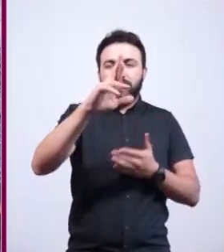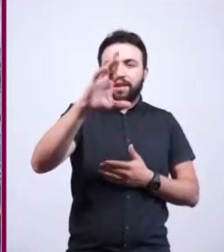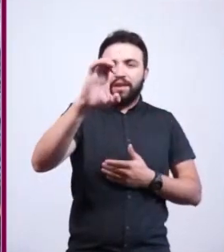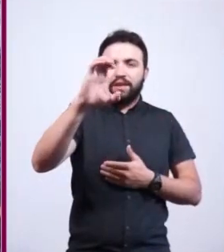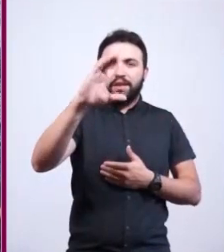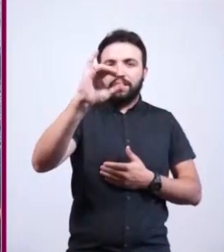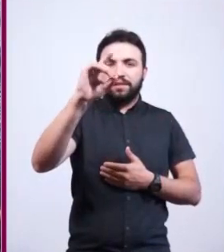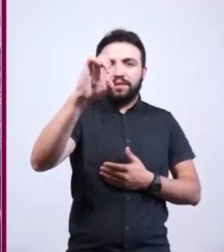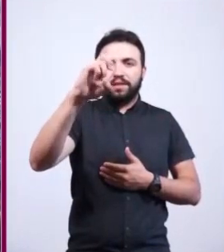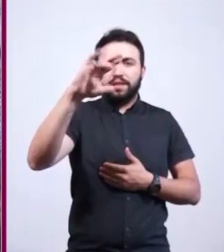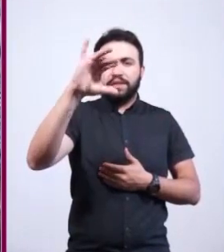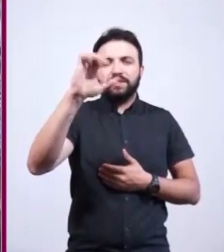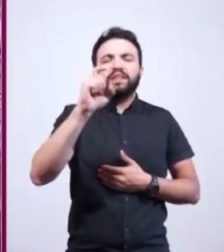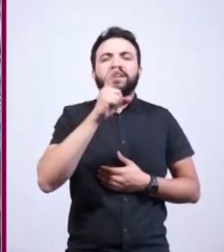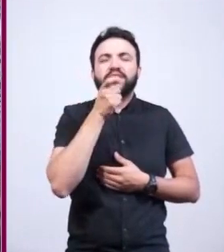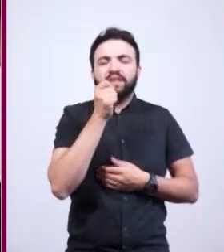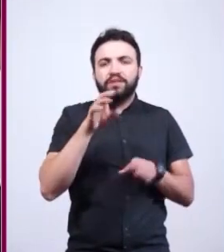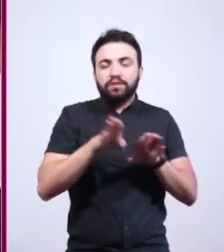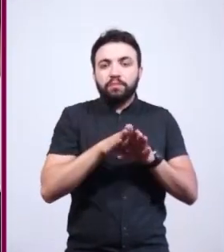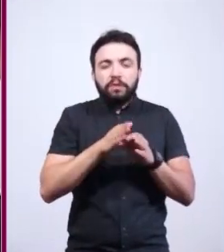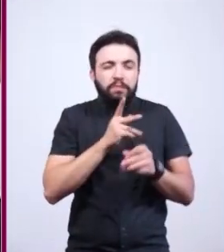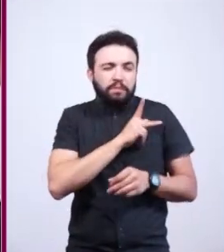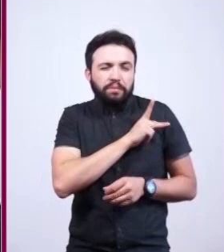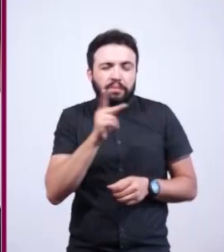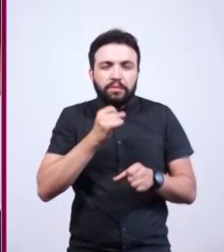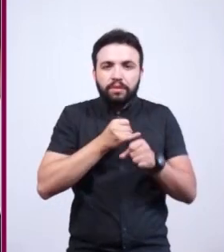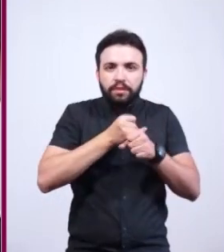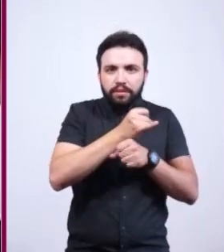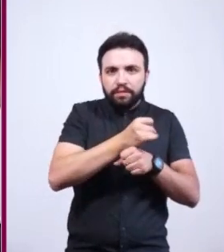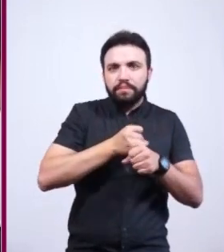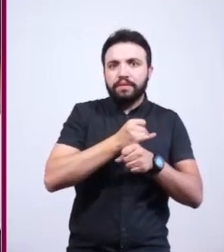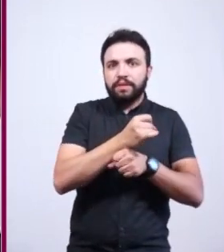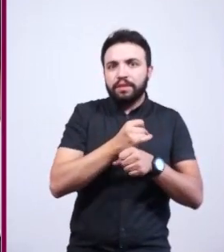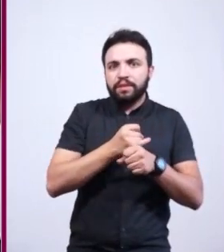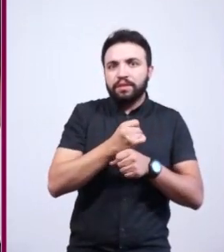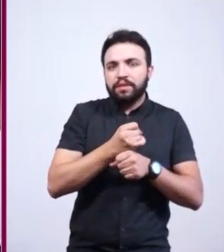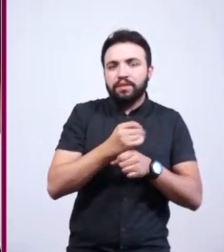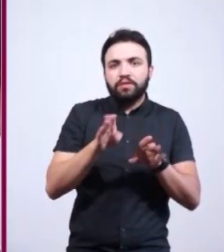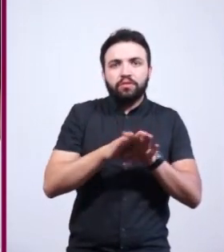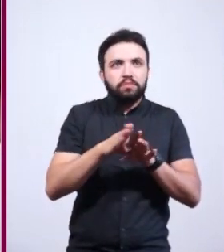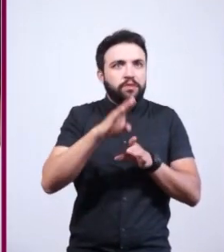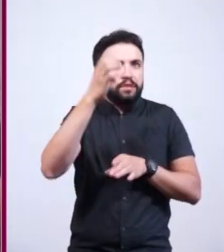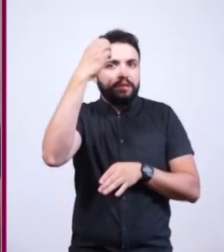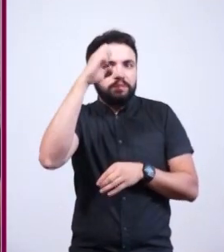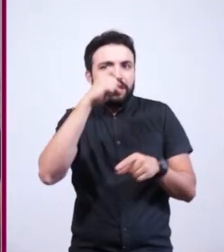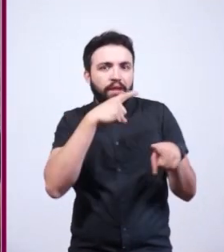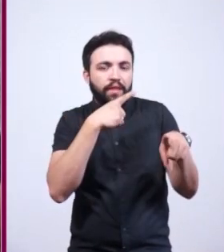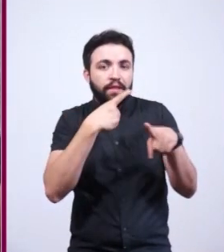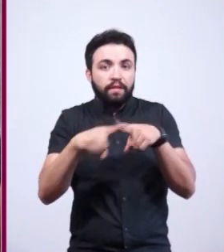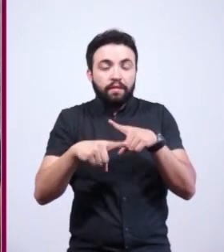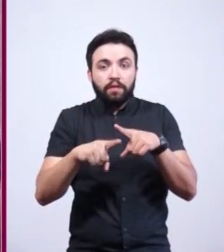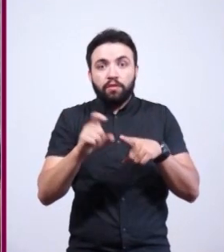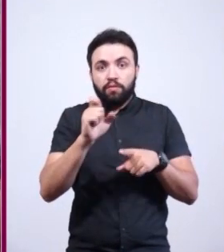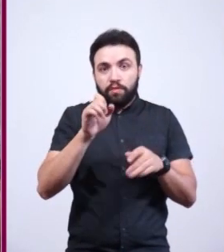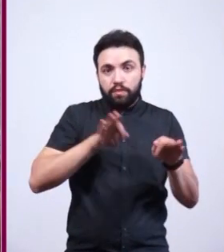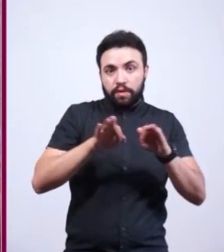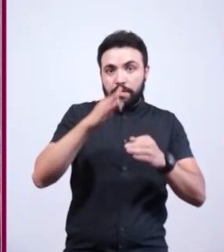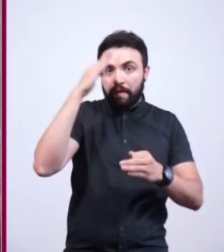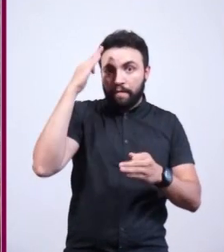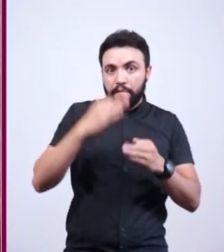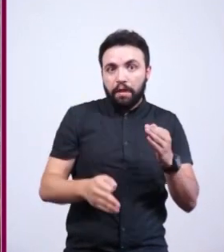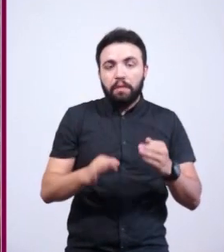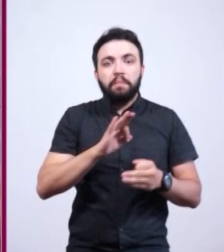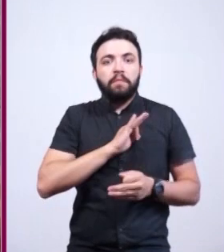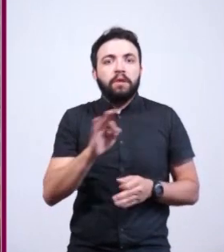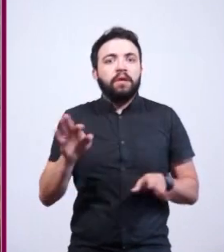que pura investigación y experimentación, y el espacio de trabajo de producción final puede ser que